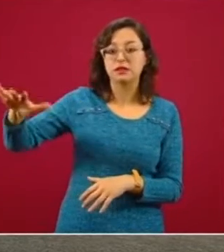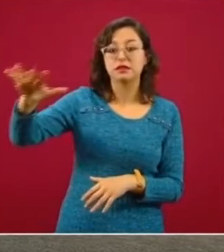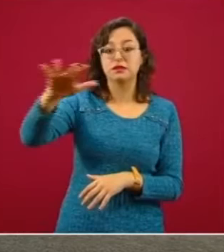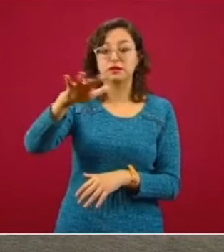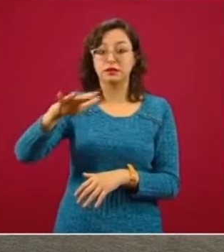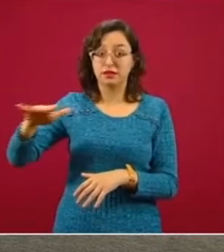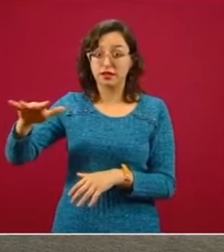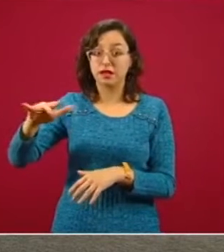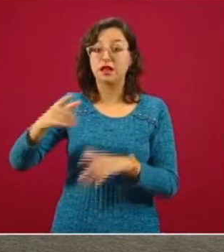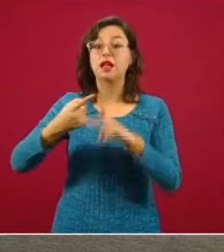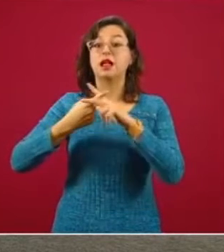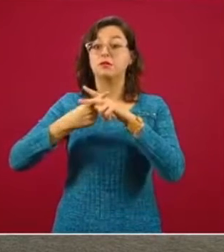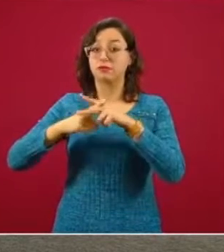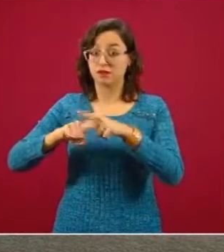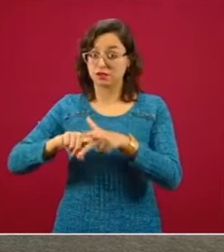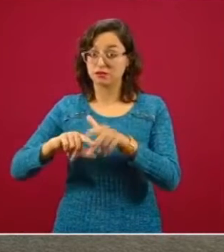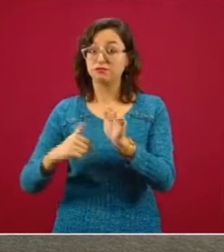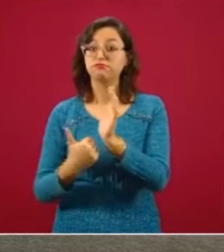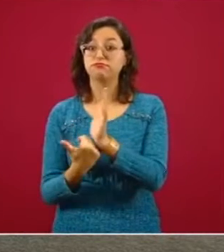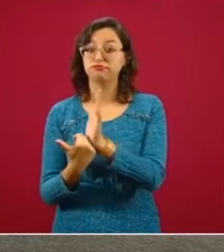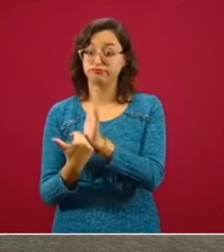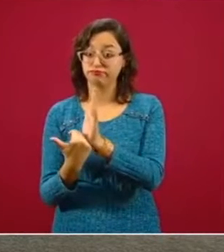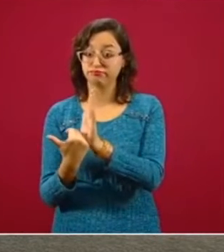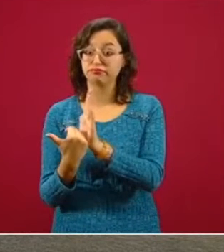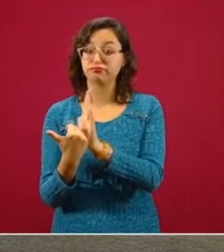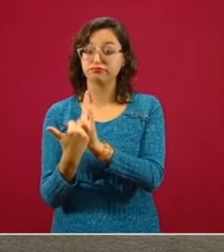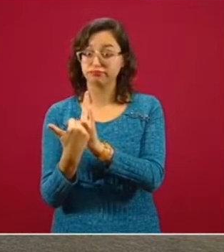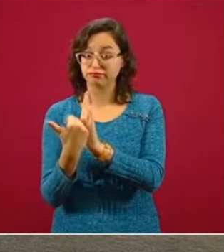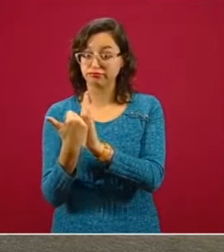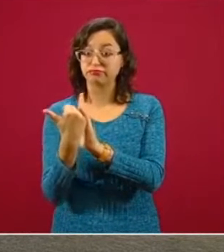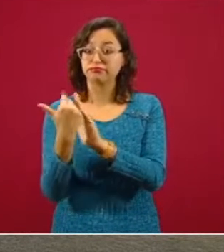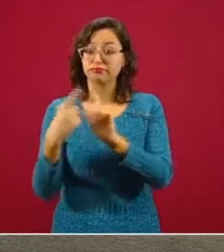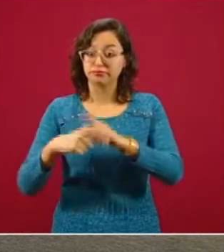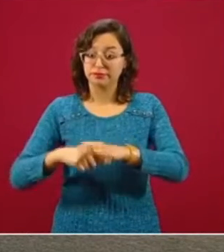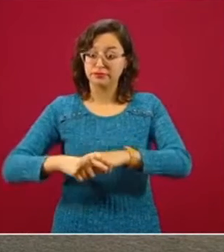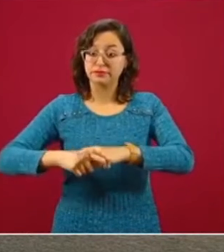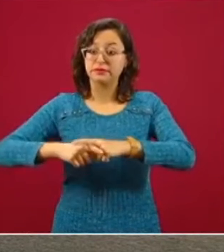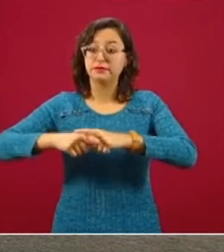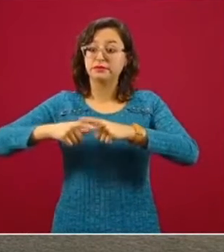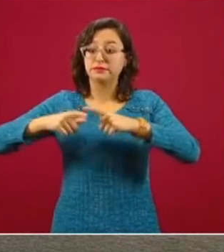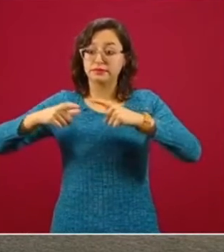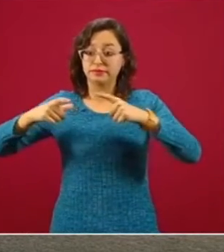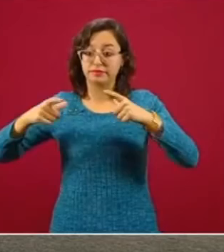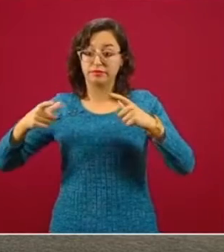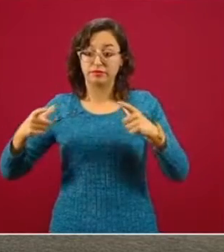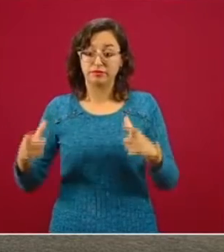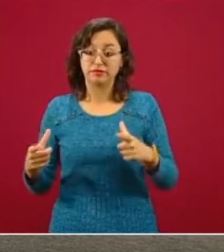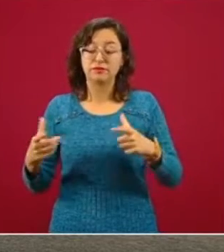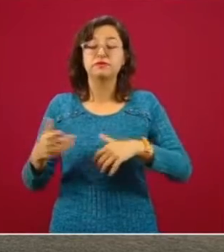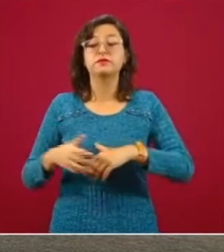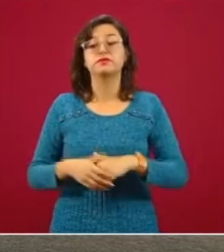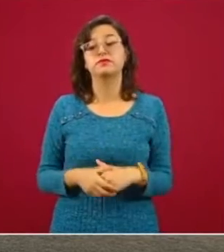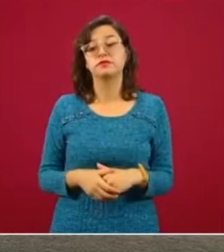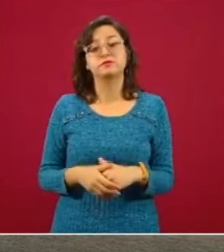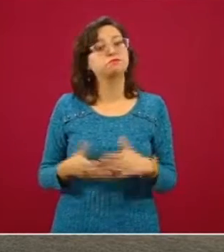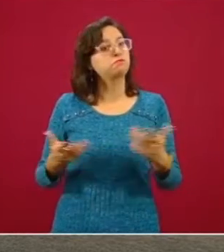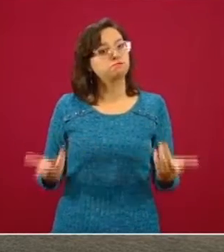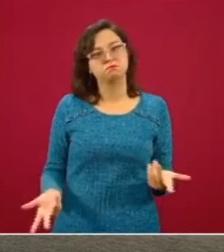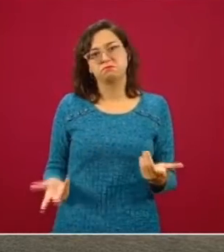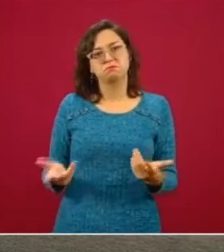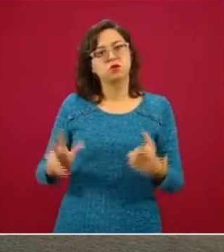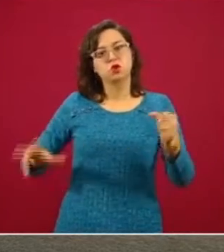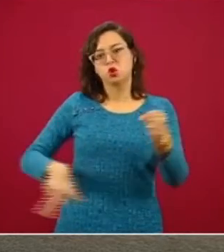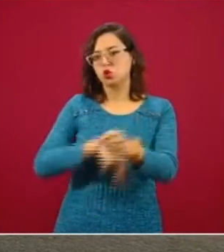técnico de la conferencia de prensa vespertina número 72 donde indicó el avance del cob y 19 en cada estado y señaló las